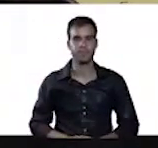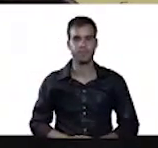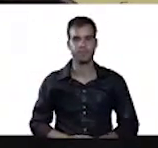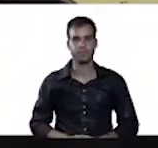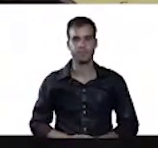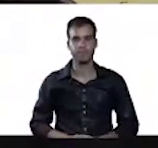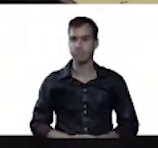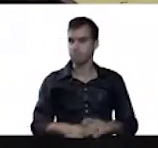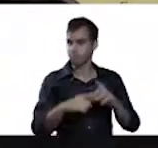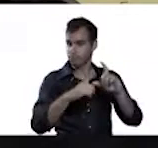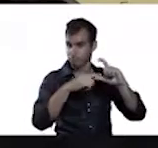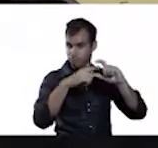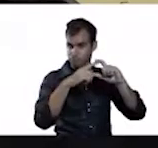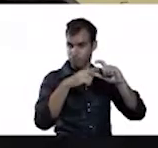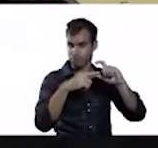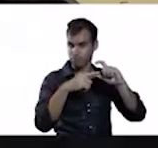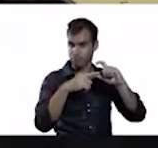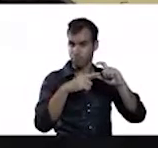1940.